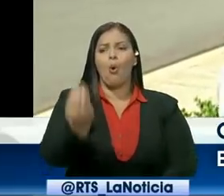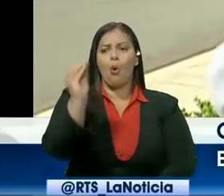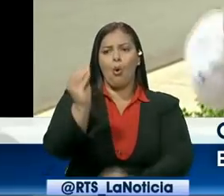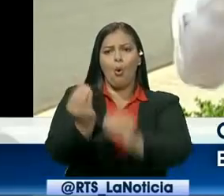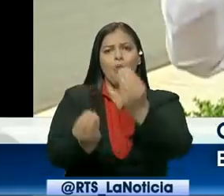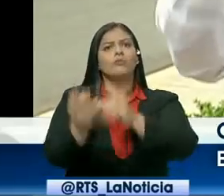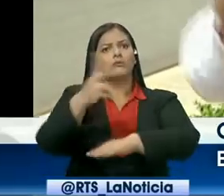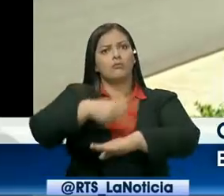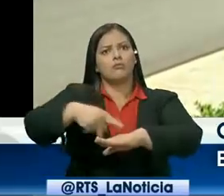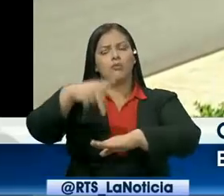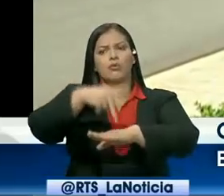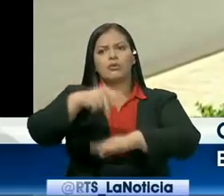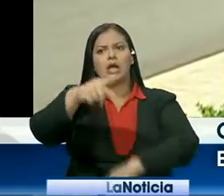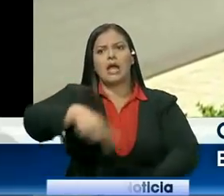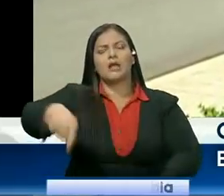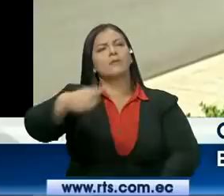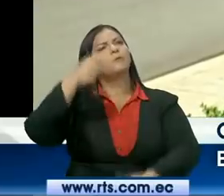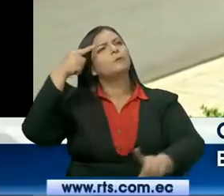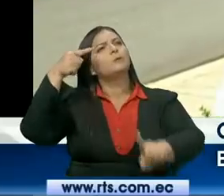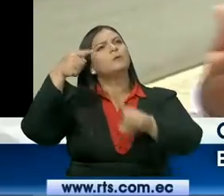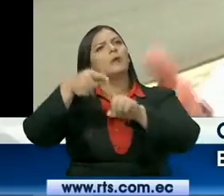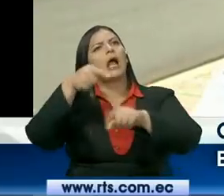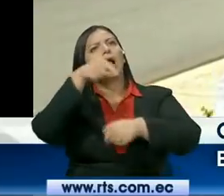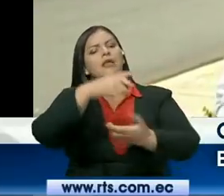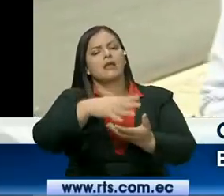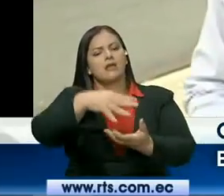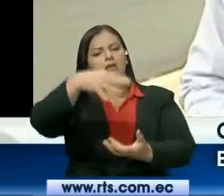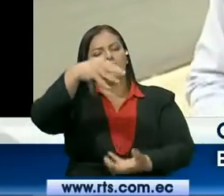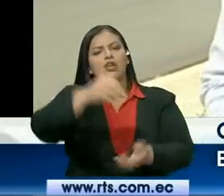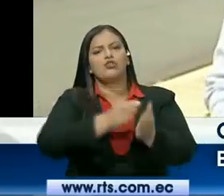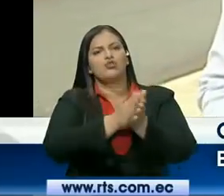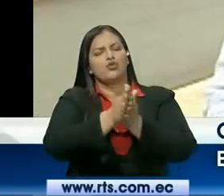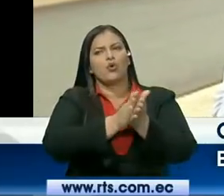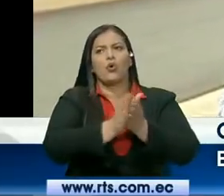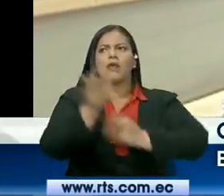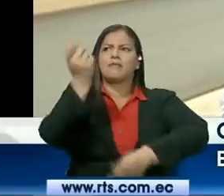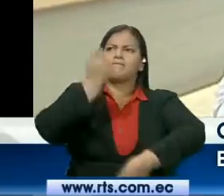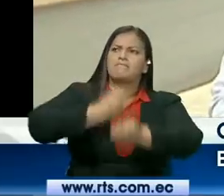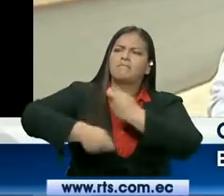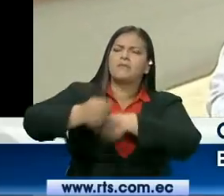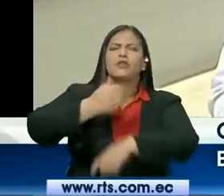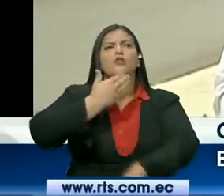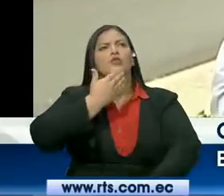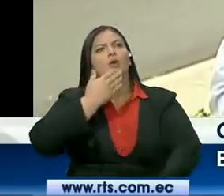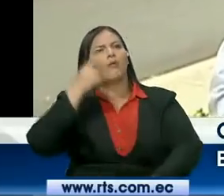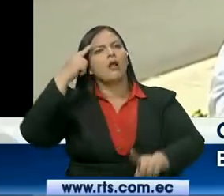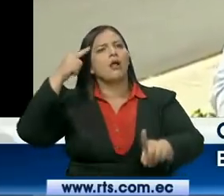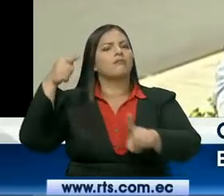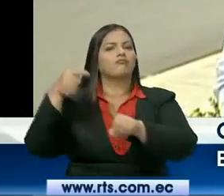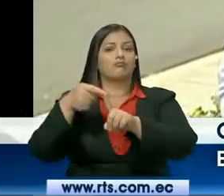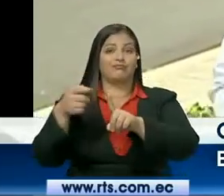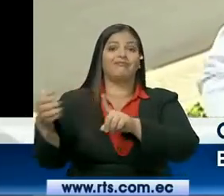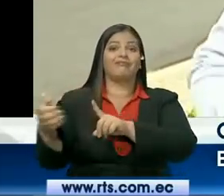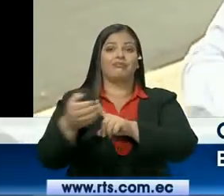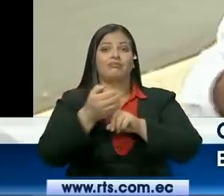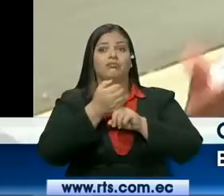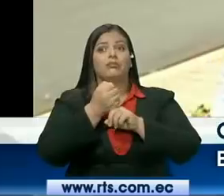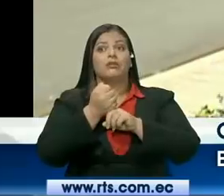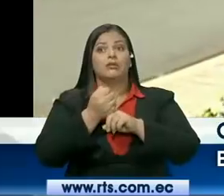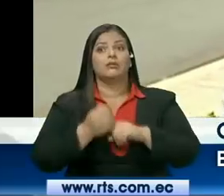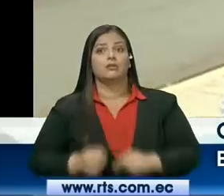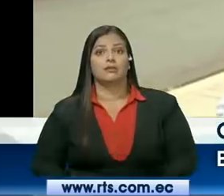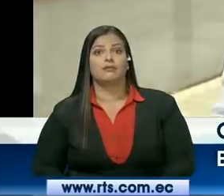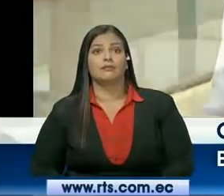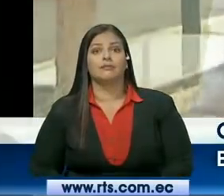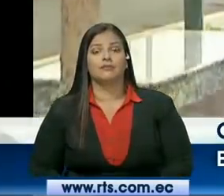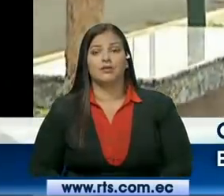han tenido la visión de poder exportar, entonces nos apuntamos a que Simón Bolívar también sea un cantón que exporta a todos los